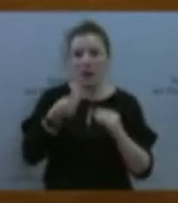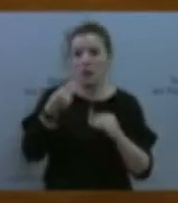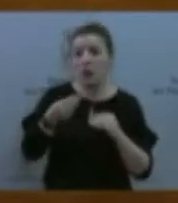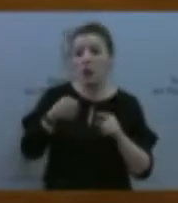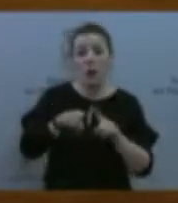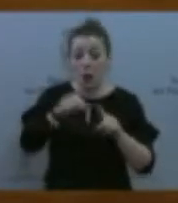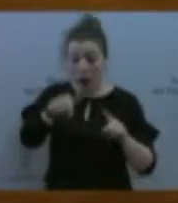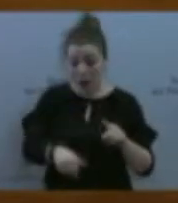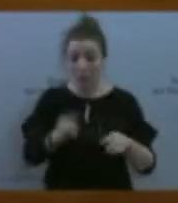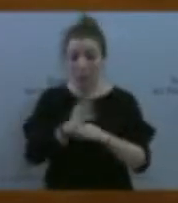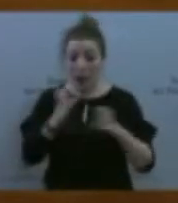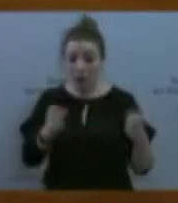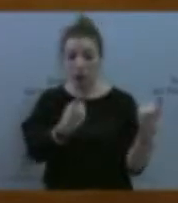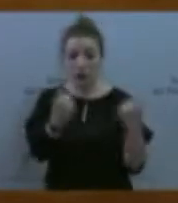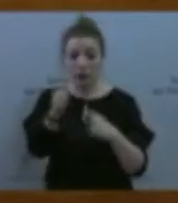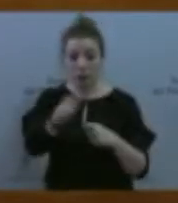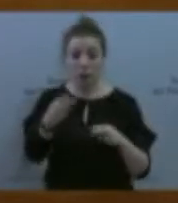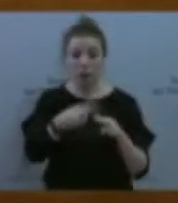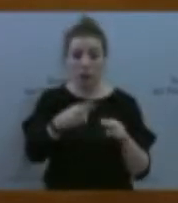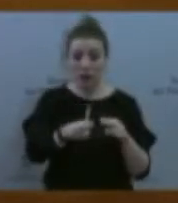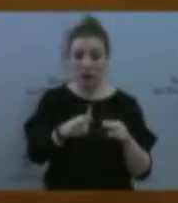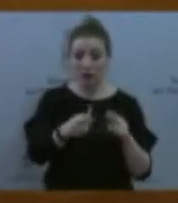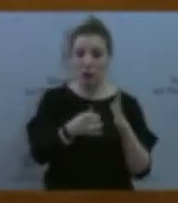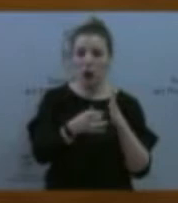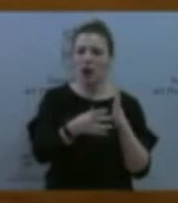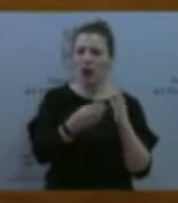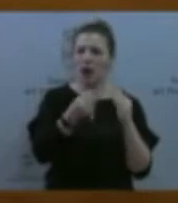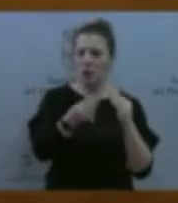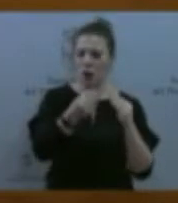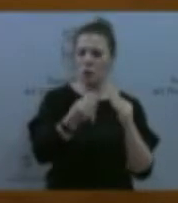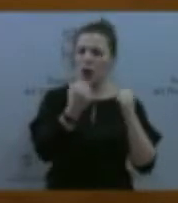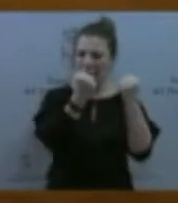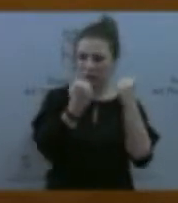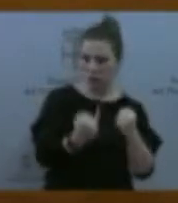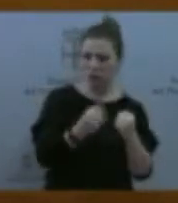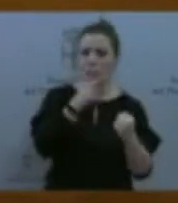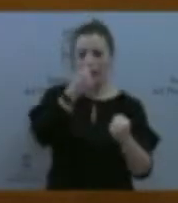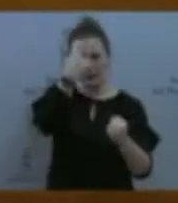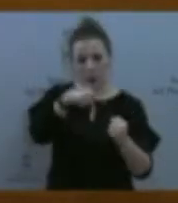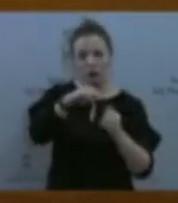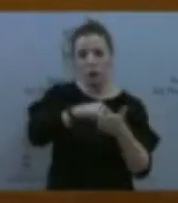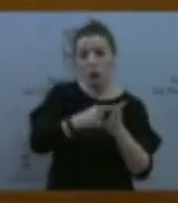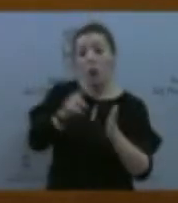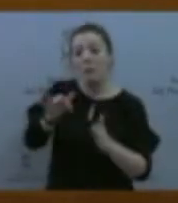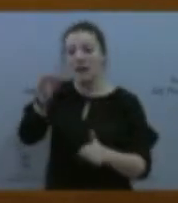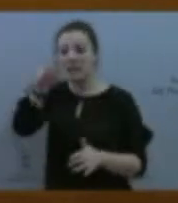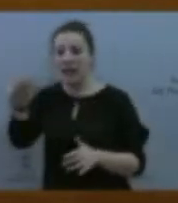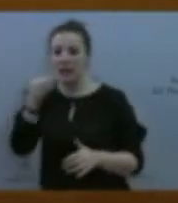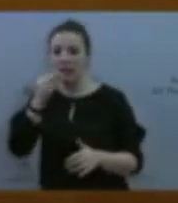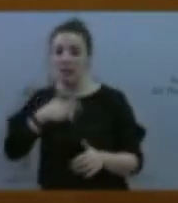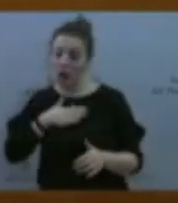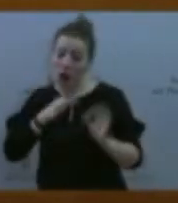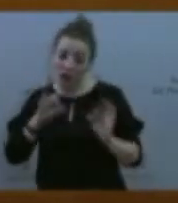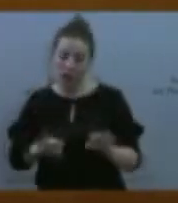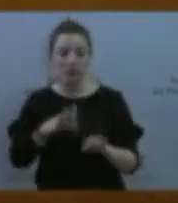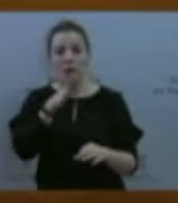gente capacitada para enfrentar los retos que tenemos. Esa es la cuestión que creemos que está de fondo,